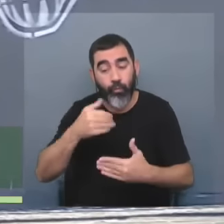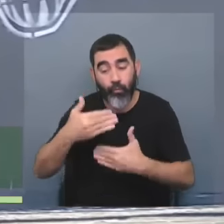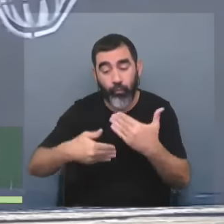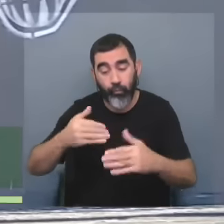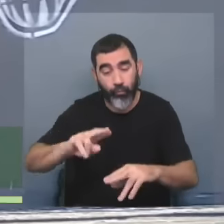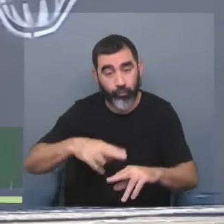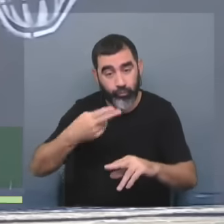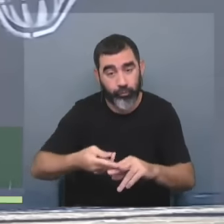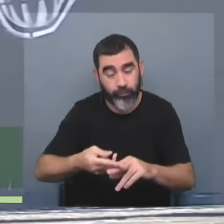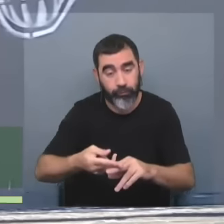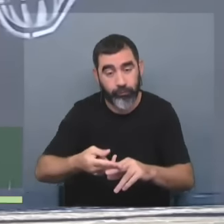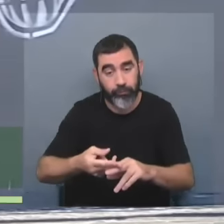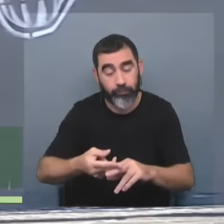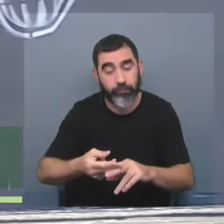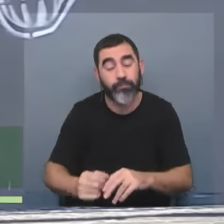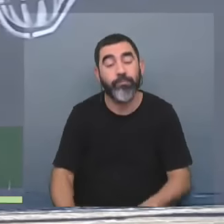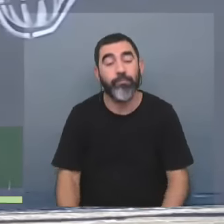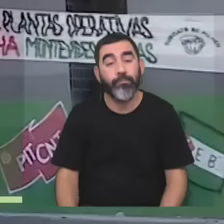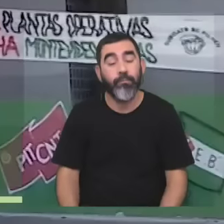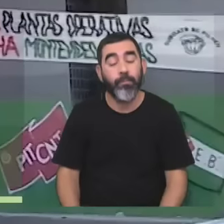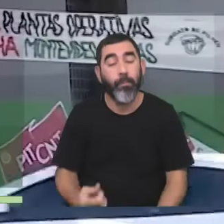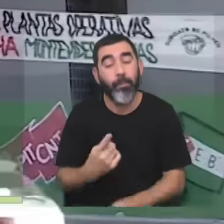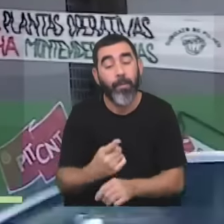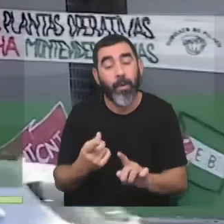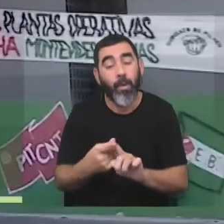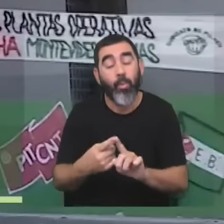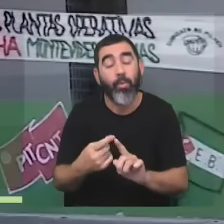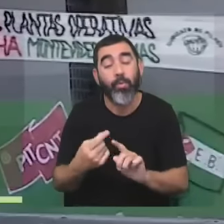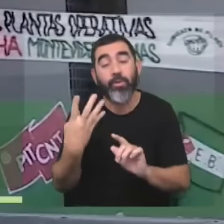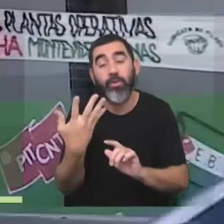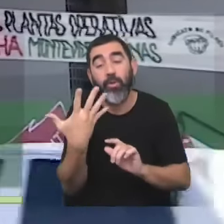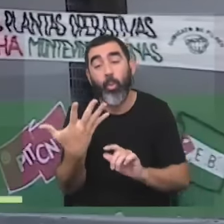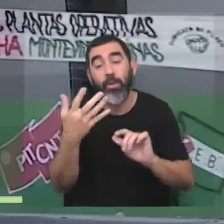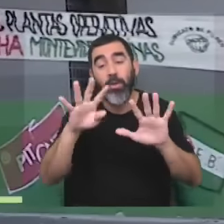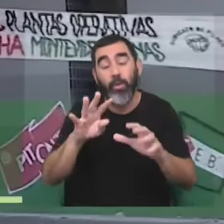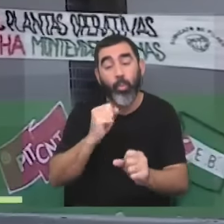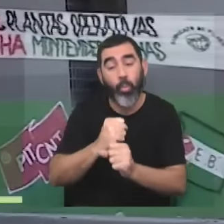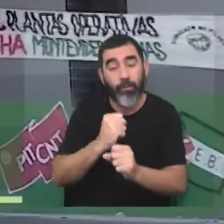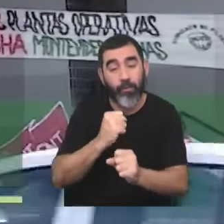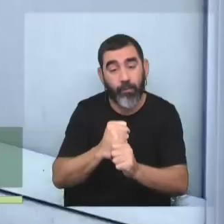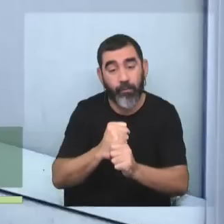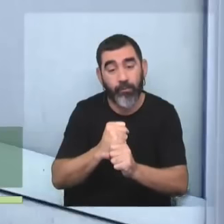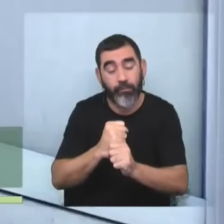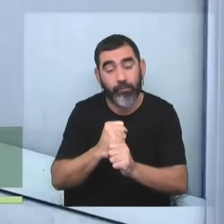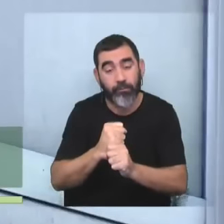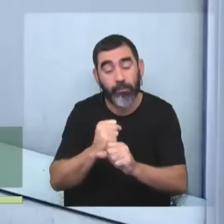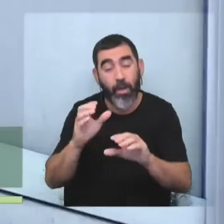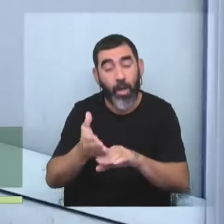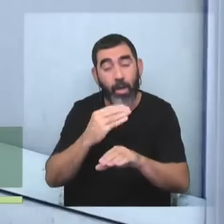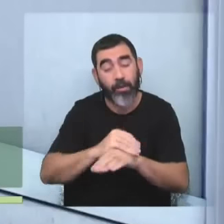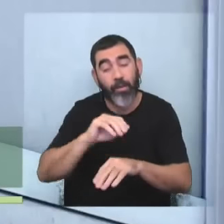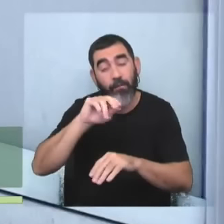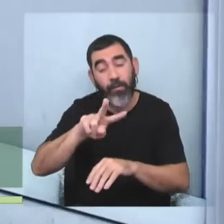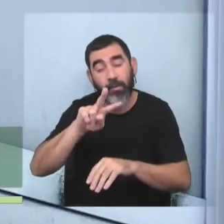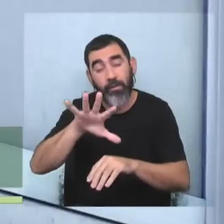nuevamente con con una dotación que el primer acuerdo marca 59 trabajadores efectivos de aquellos eh 25 que